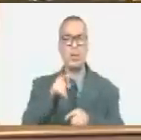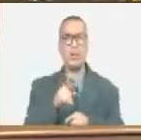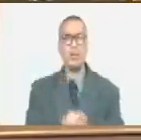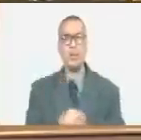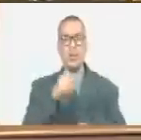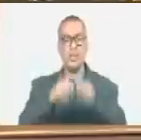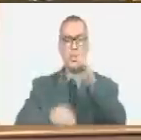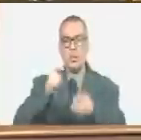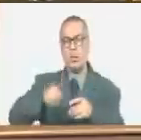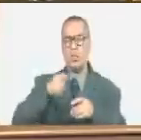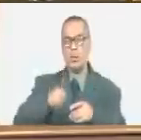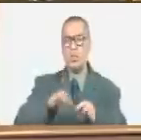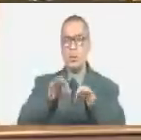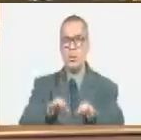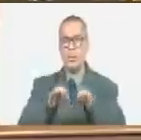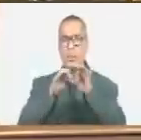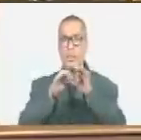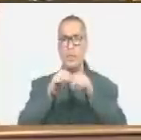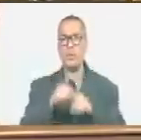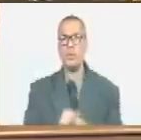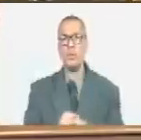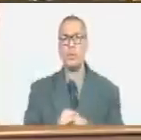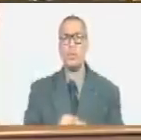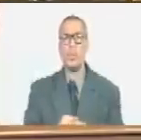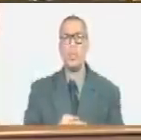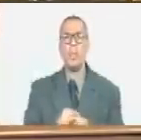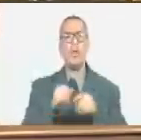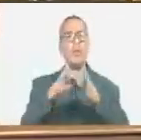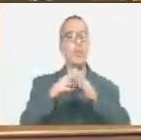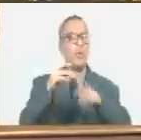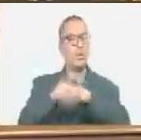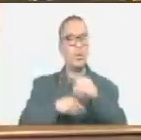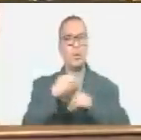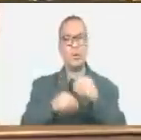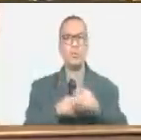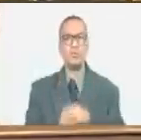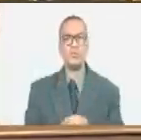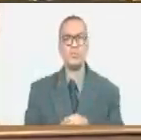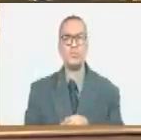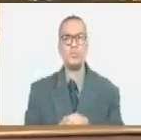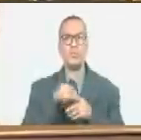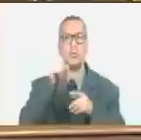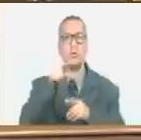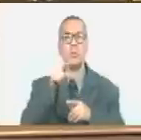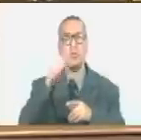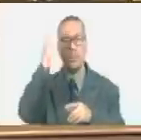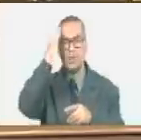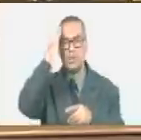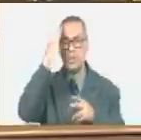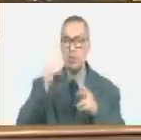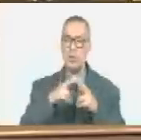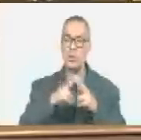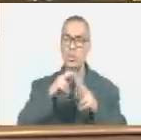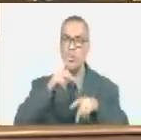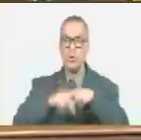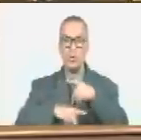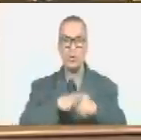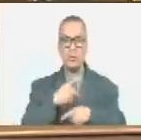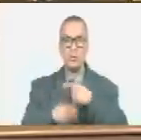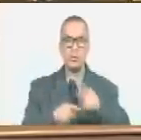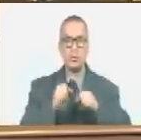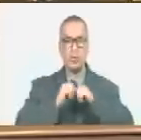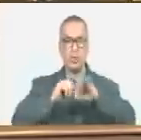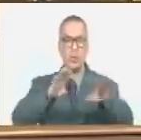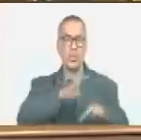los tribunales especializados, la competencia para el conocimiento de los procedimientos de extinción